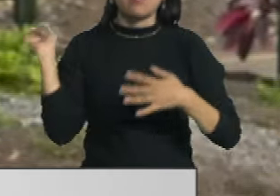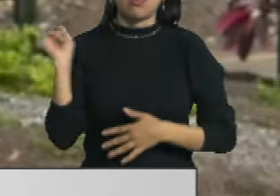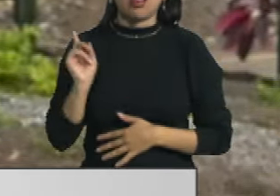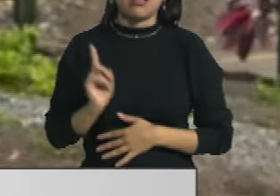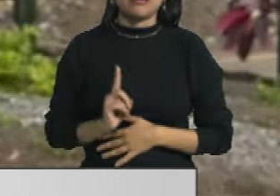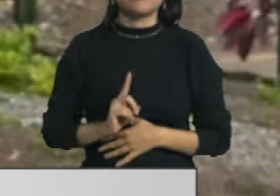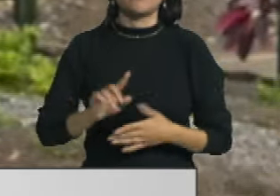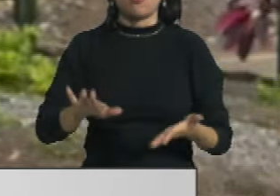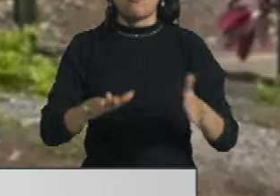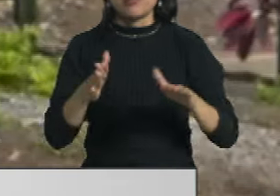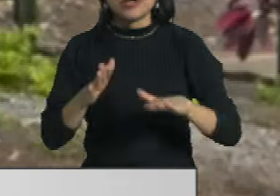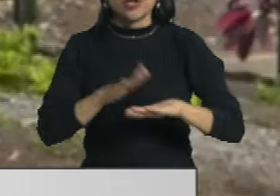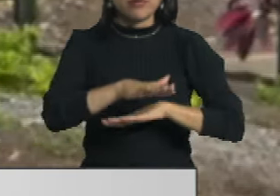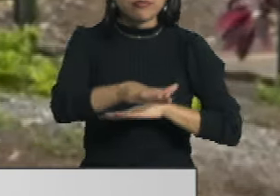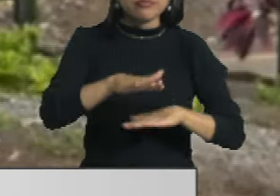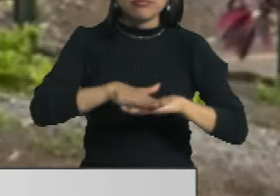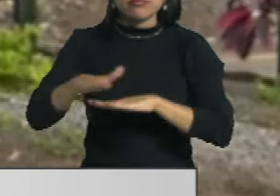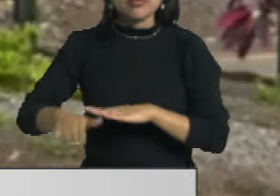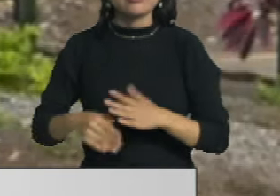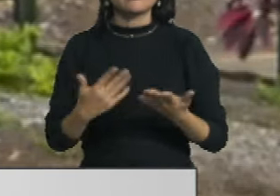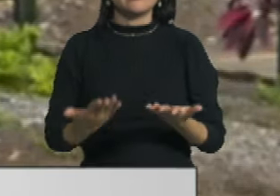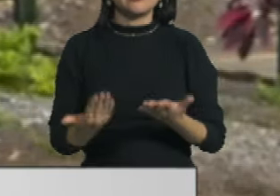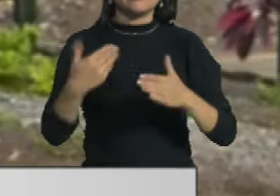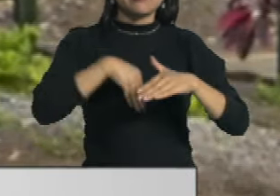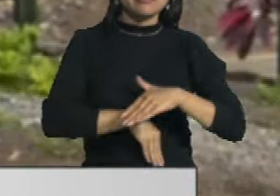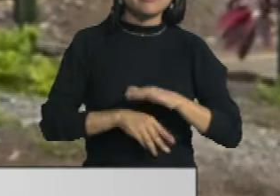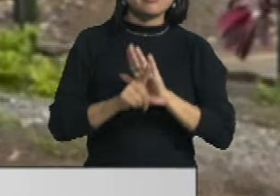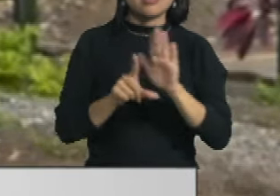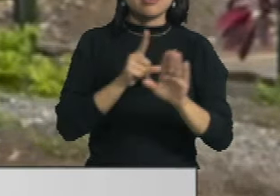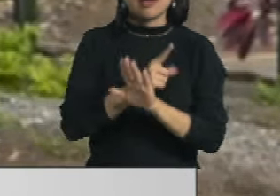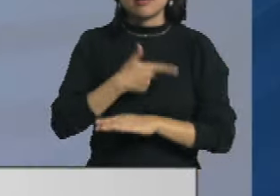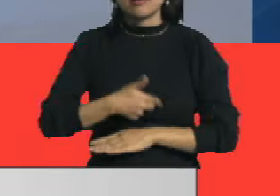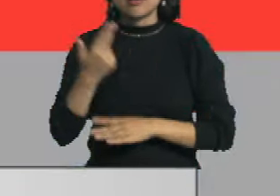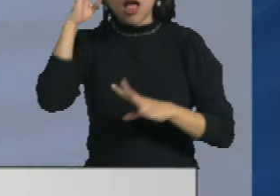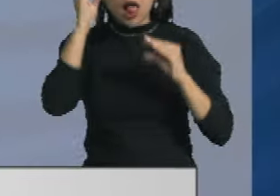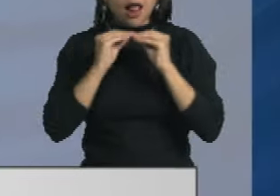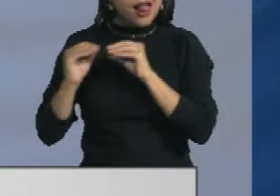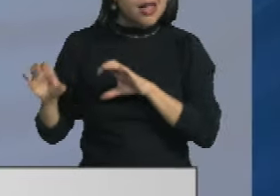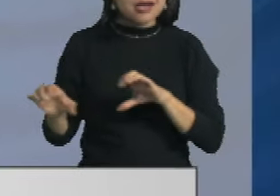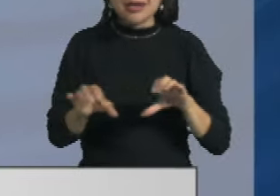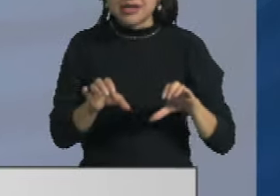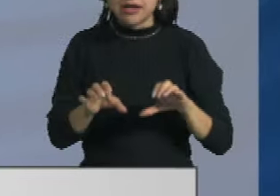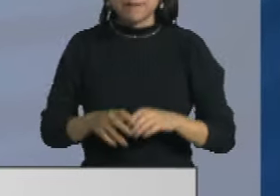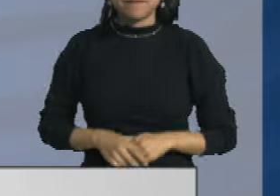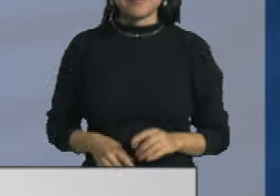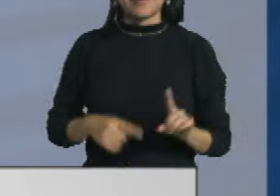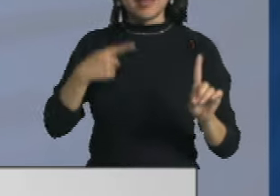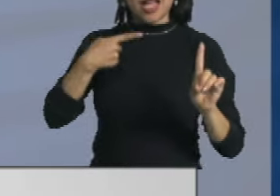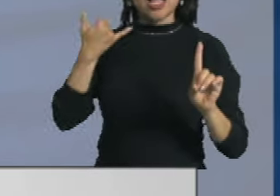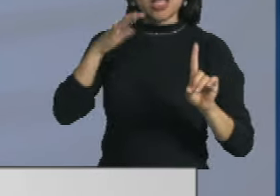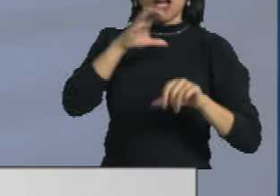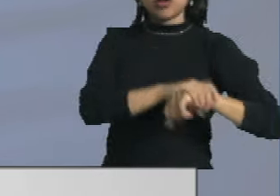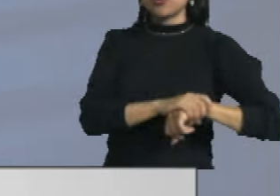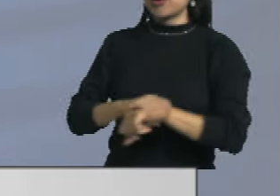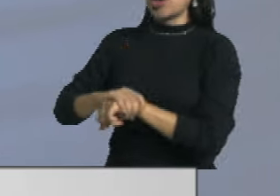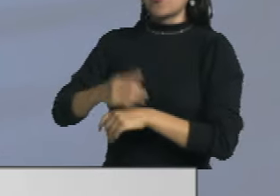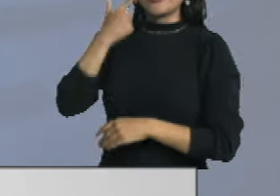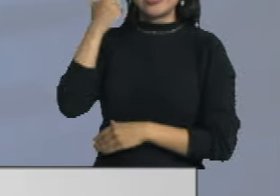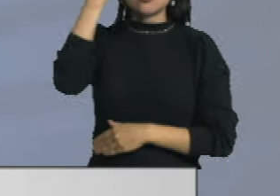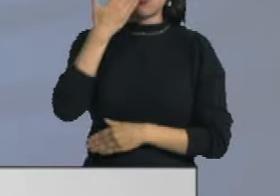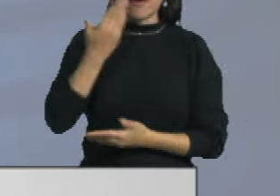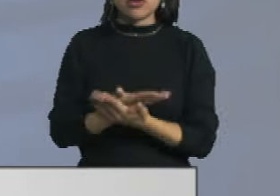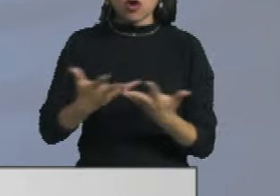homicidio, porte y tráfico de armas de fuego y concierto para delinquir. El capturado y los elementos incautados fueron